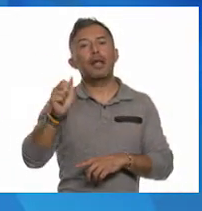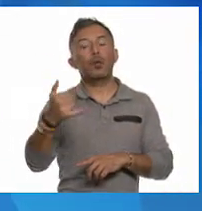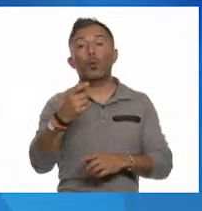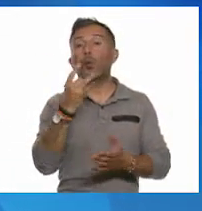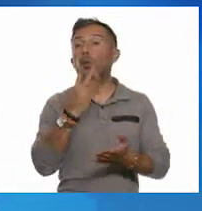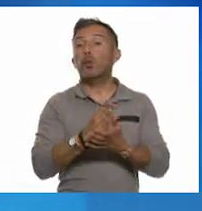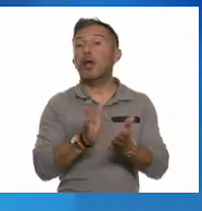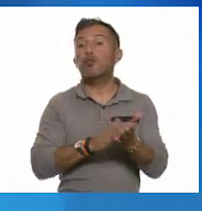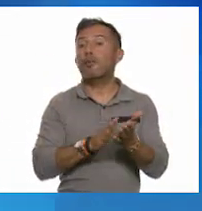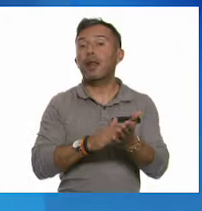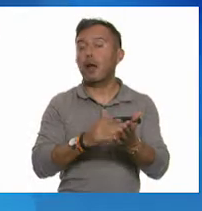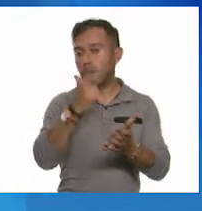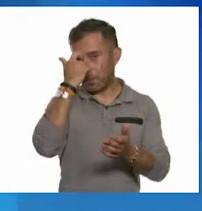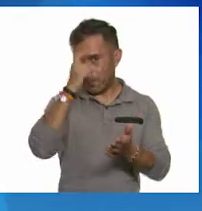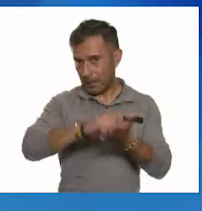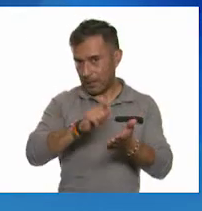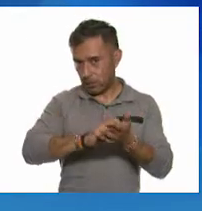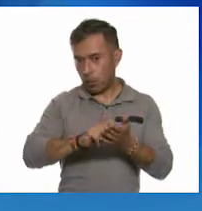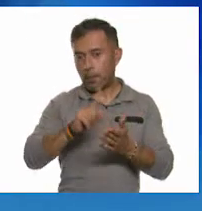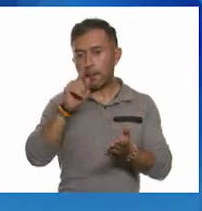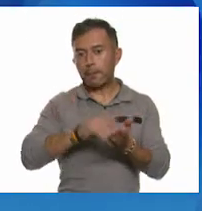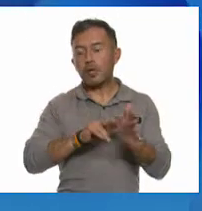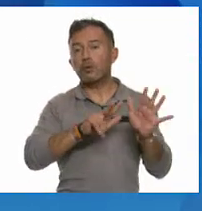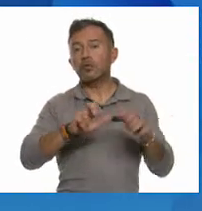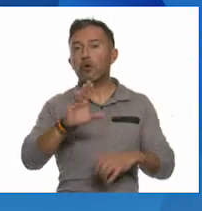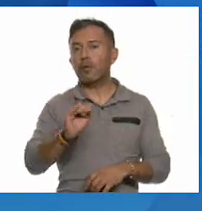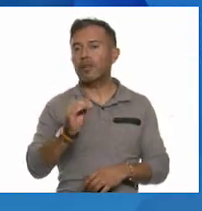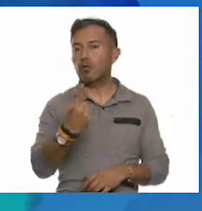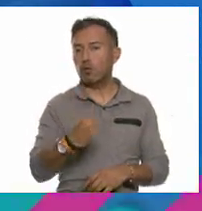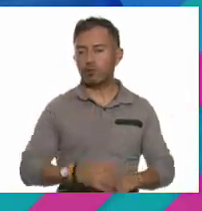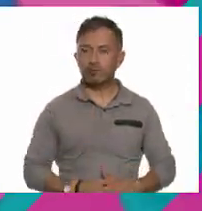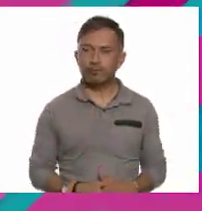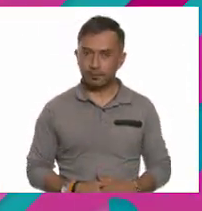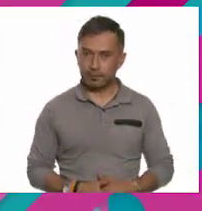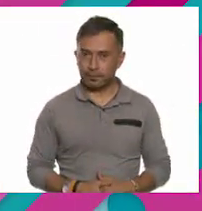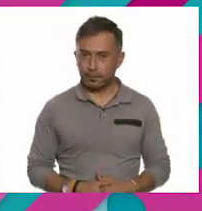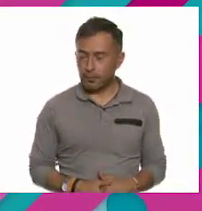en 1891. ¡Wow!